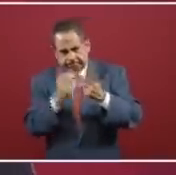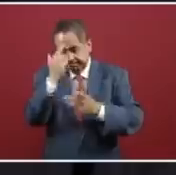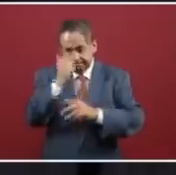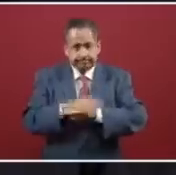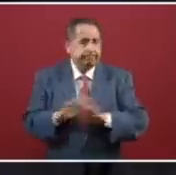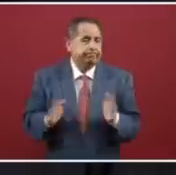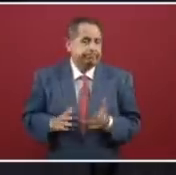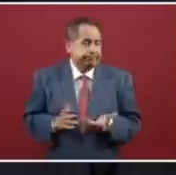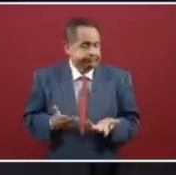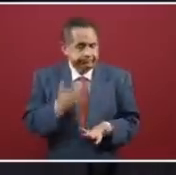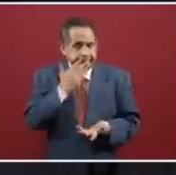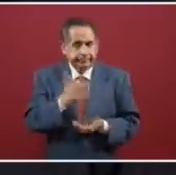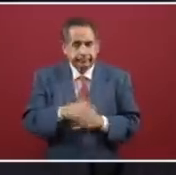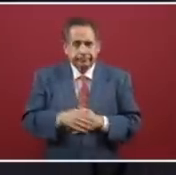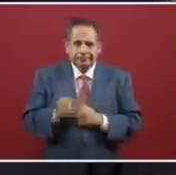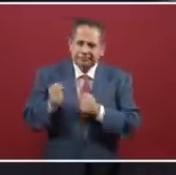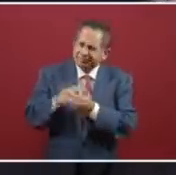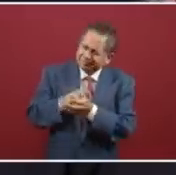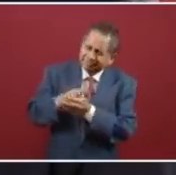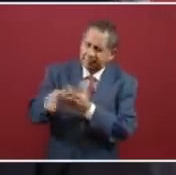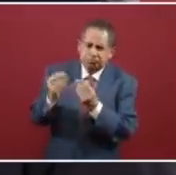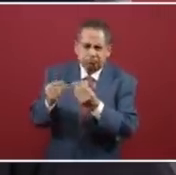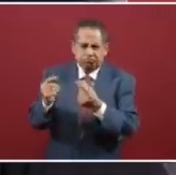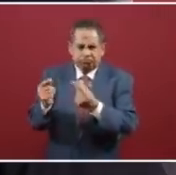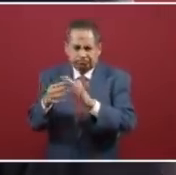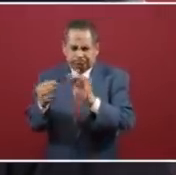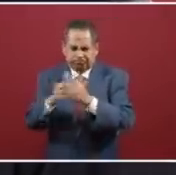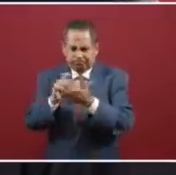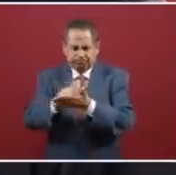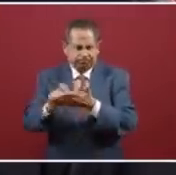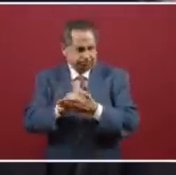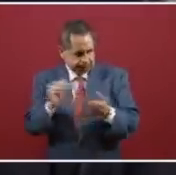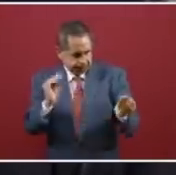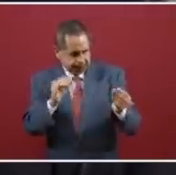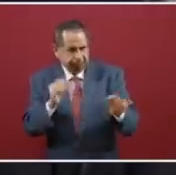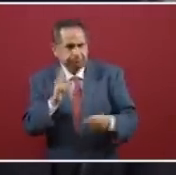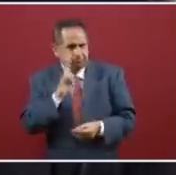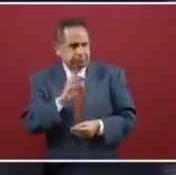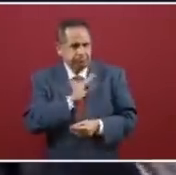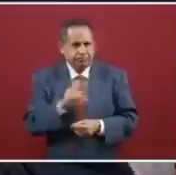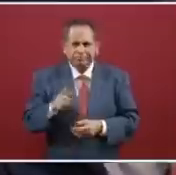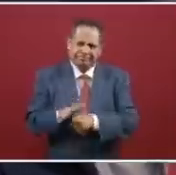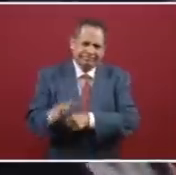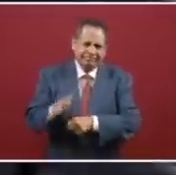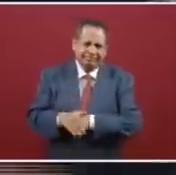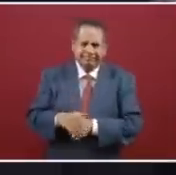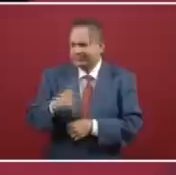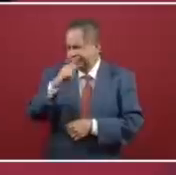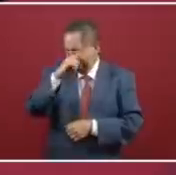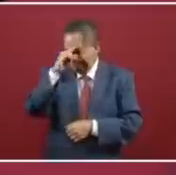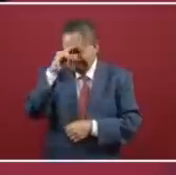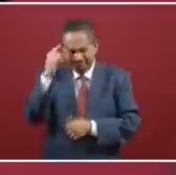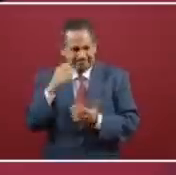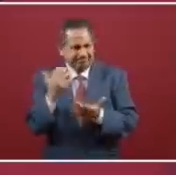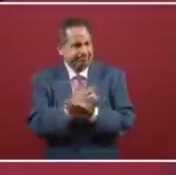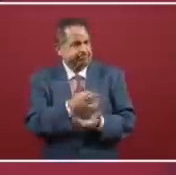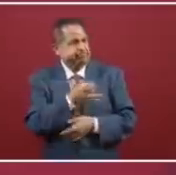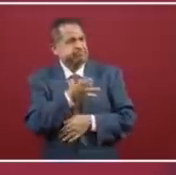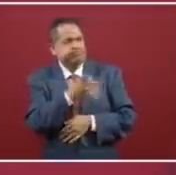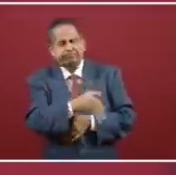y que además tenemos muchísimos elementos para debatir podemos ganar fácilmente el